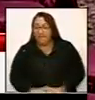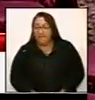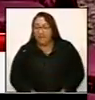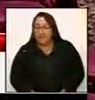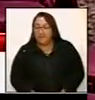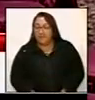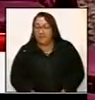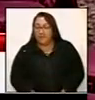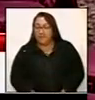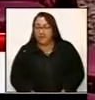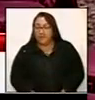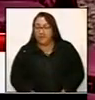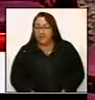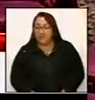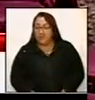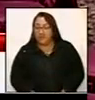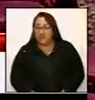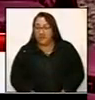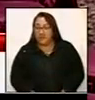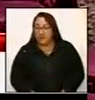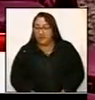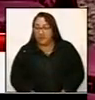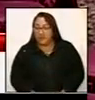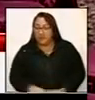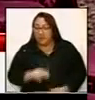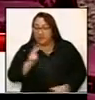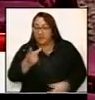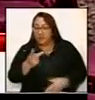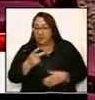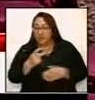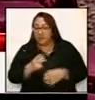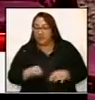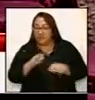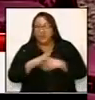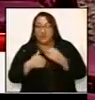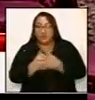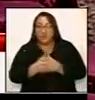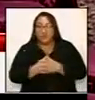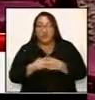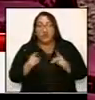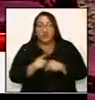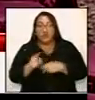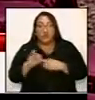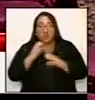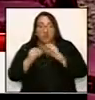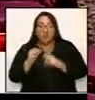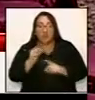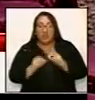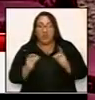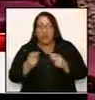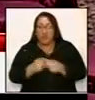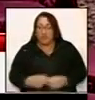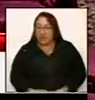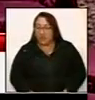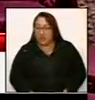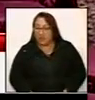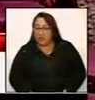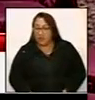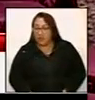el segundo punto, solamente como informe, y si puede ser un acuerdo, hemos estado conversando con algunos parlamentarios